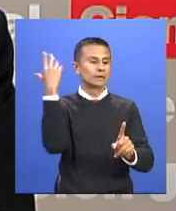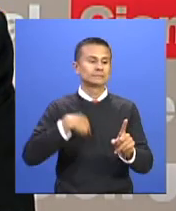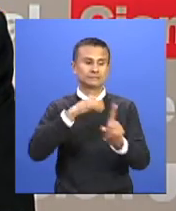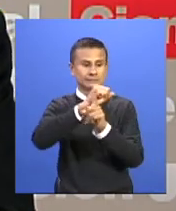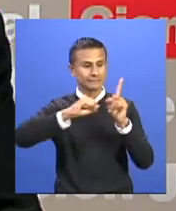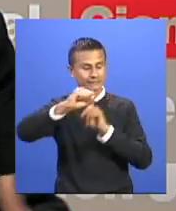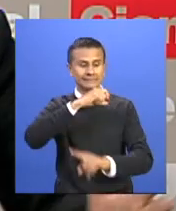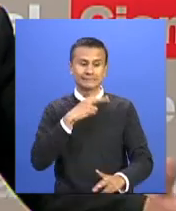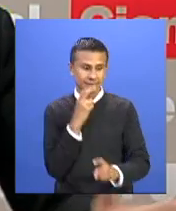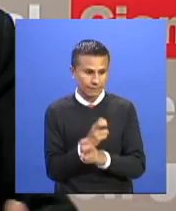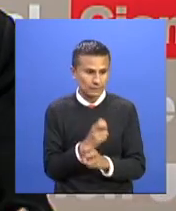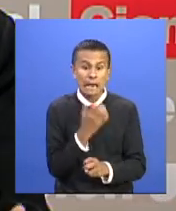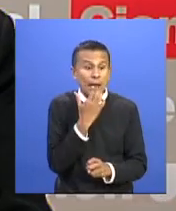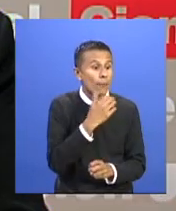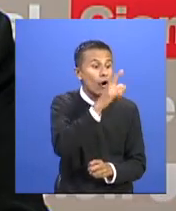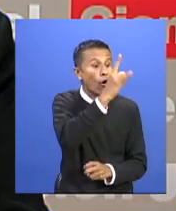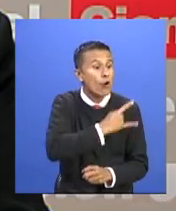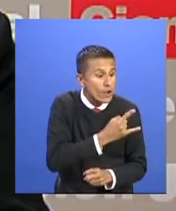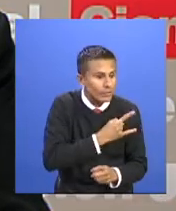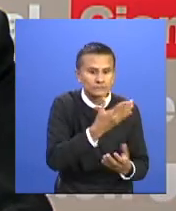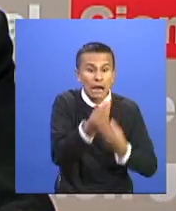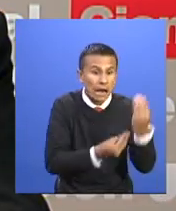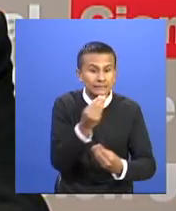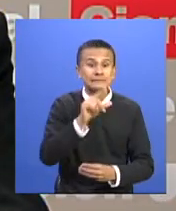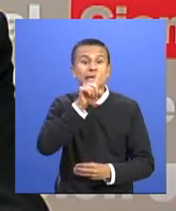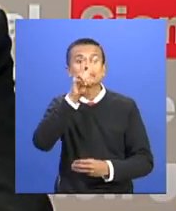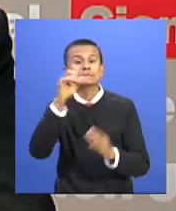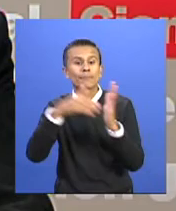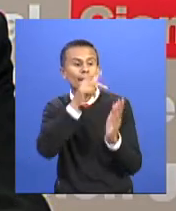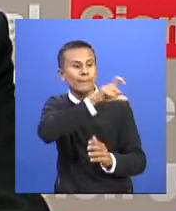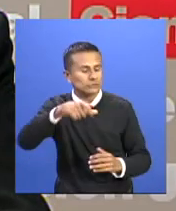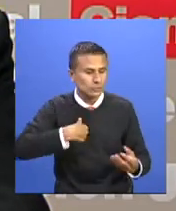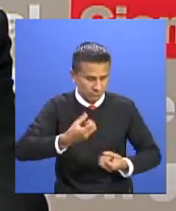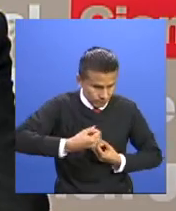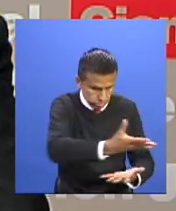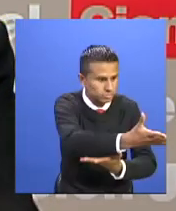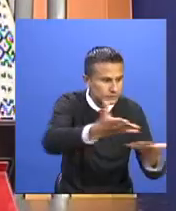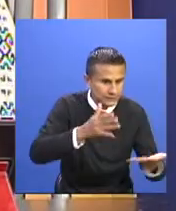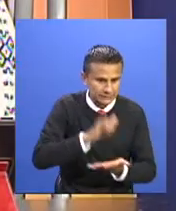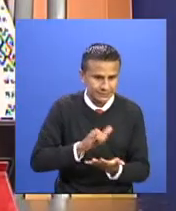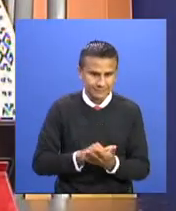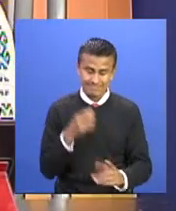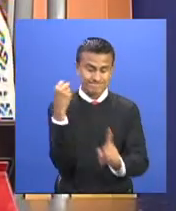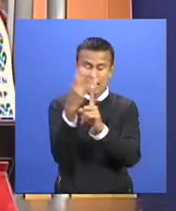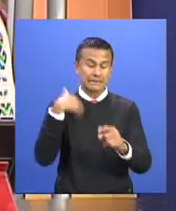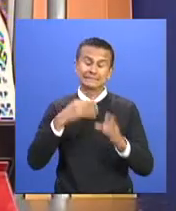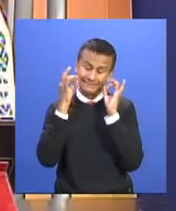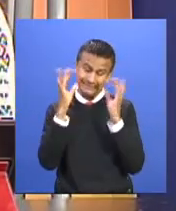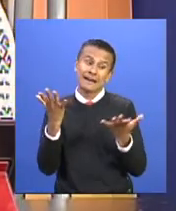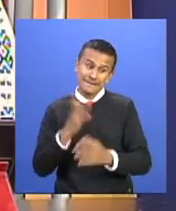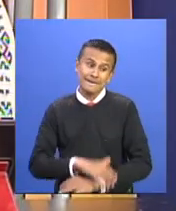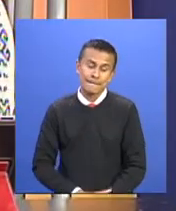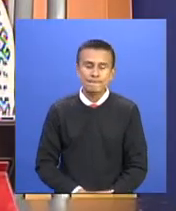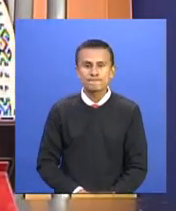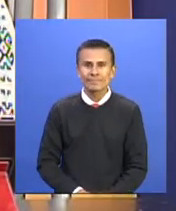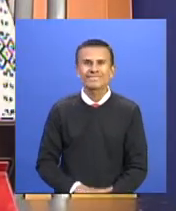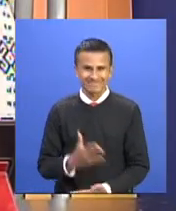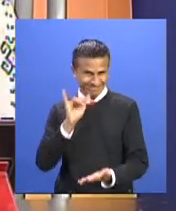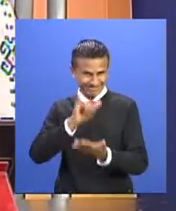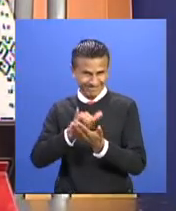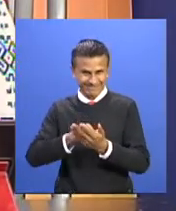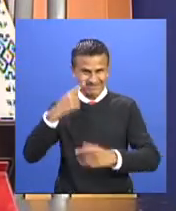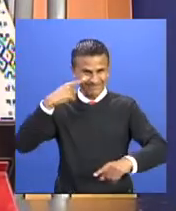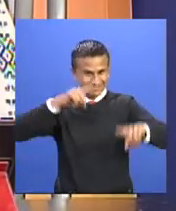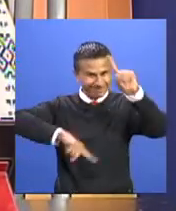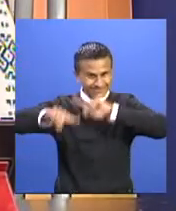grande. A la hora que se cierra una universidad de esas, el impacto va a ser tenaz. Bueno, pues con esta importante reflexión acerca